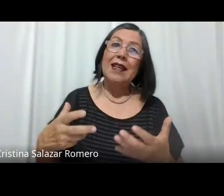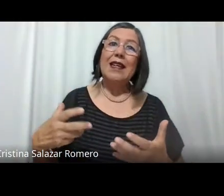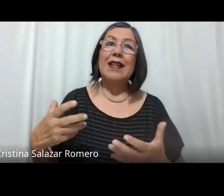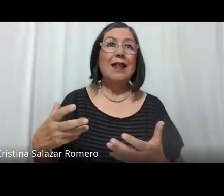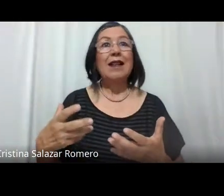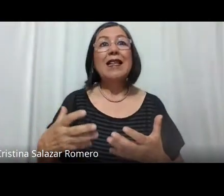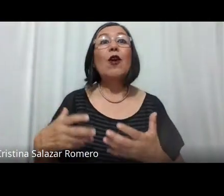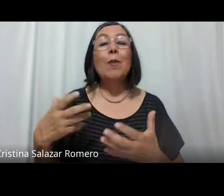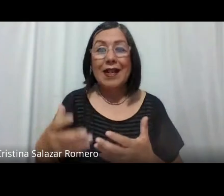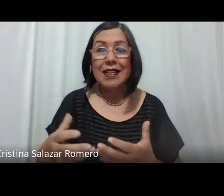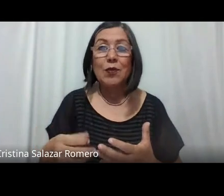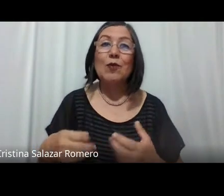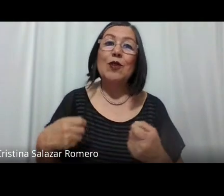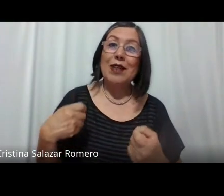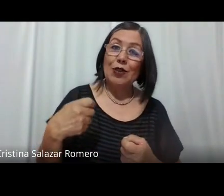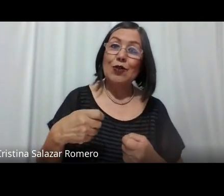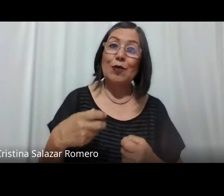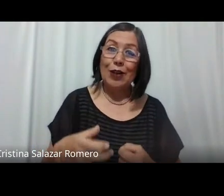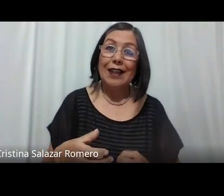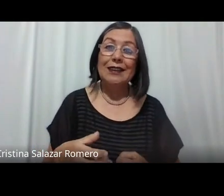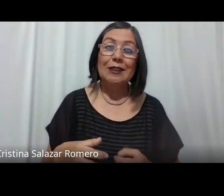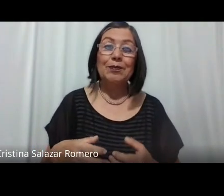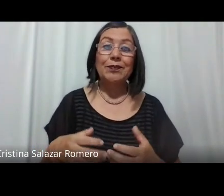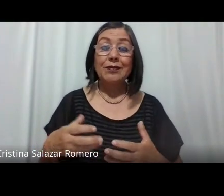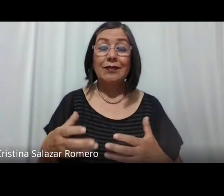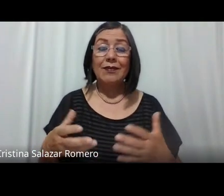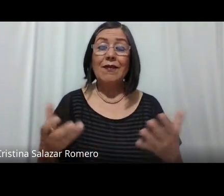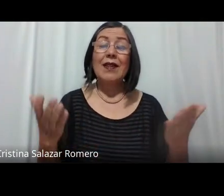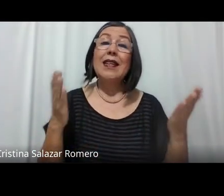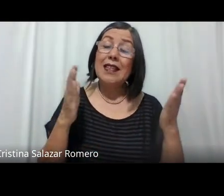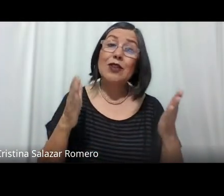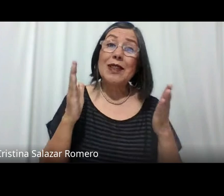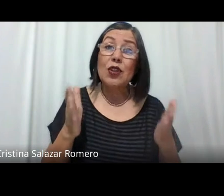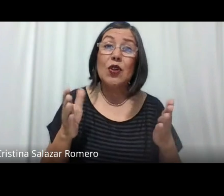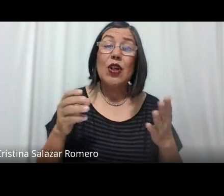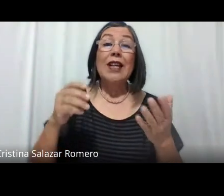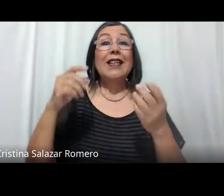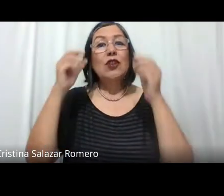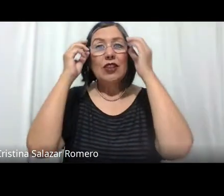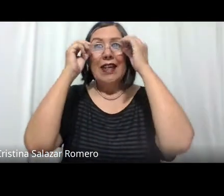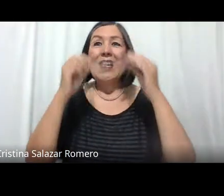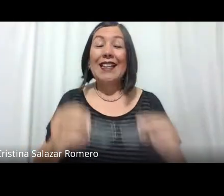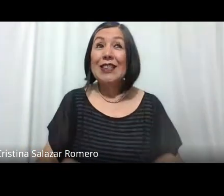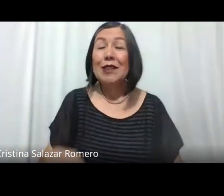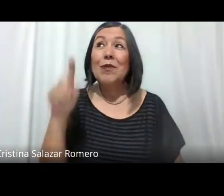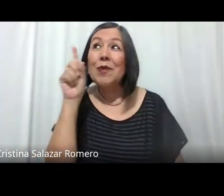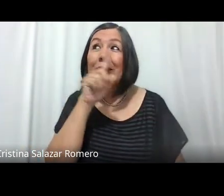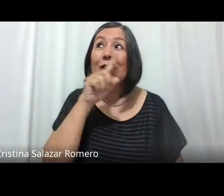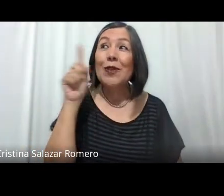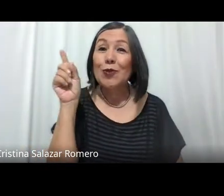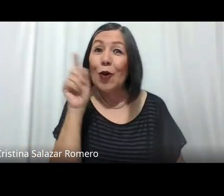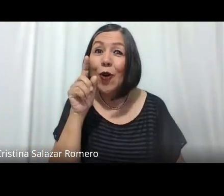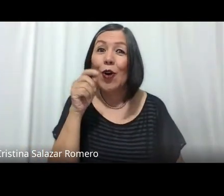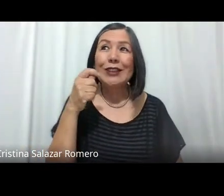también se acompaña por movimientos corporales y sobre todo que este